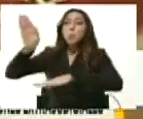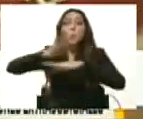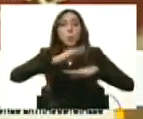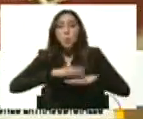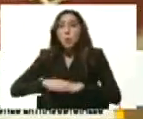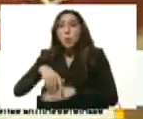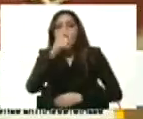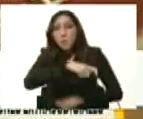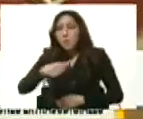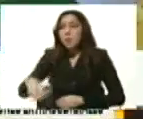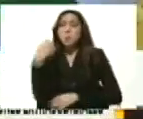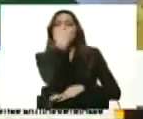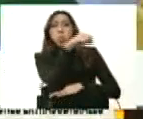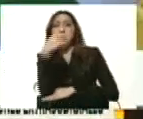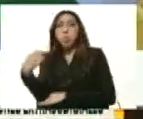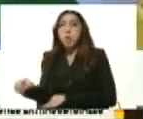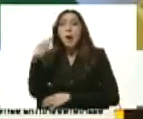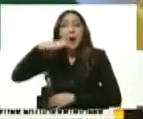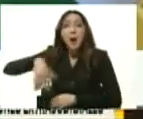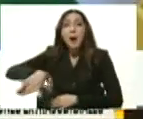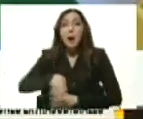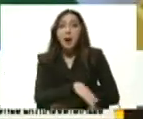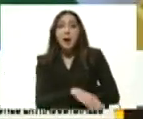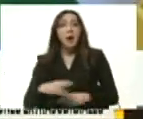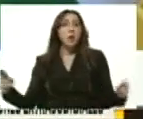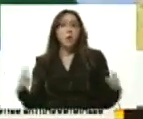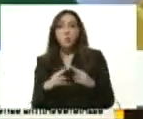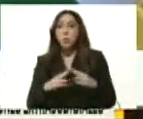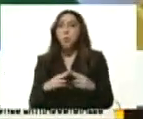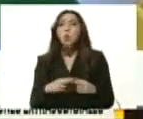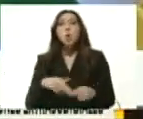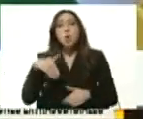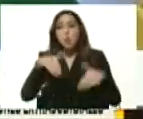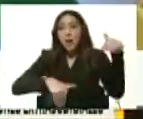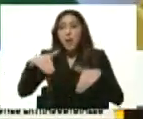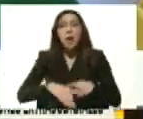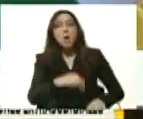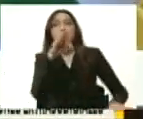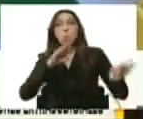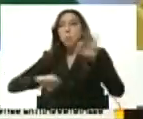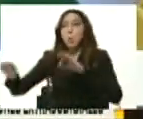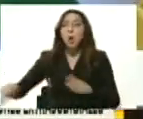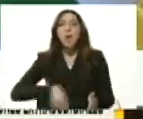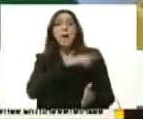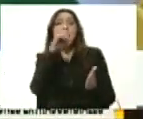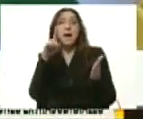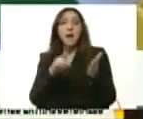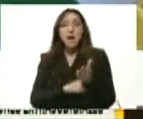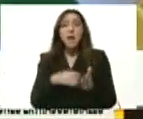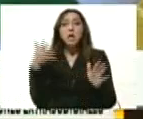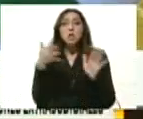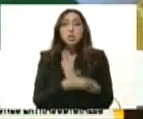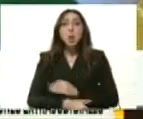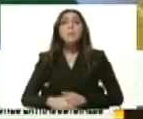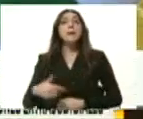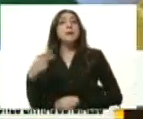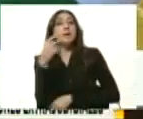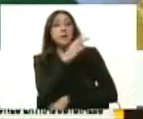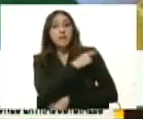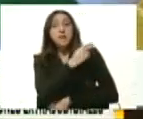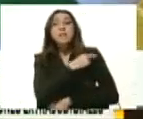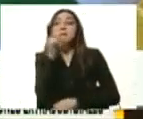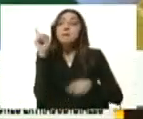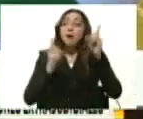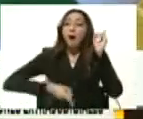a la desobediencia civil y al desconocimiento de los resultados de las elecciones generales por parte de algunos dirigentes políticos